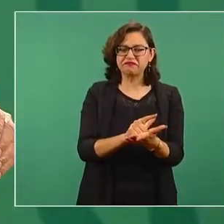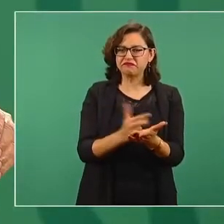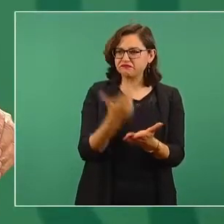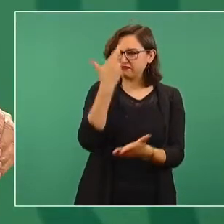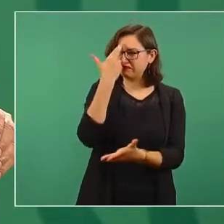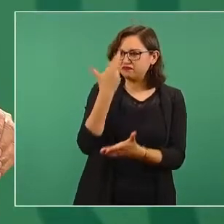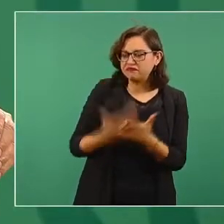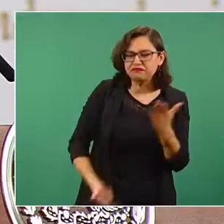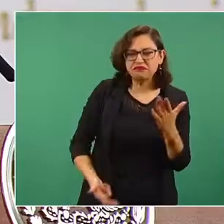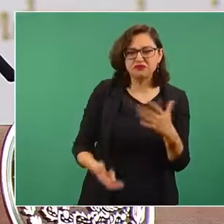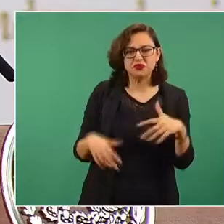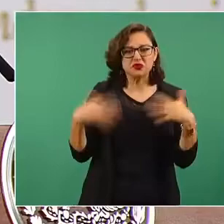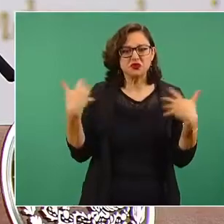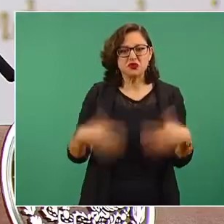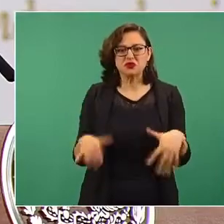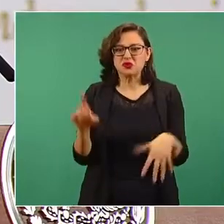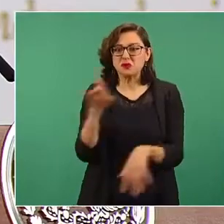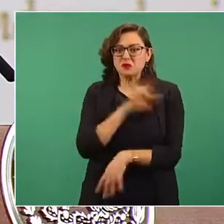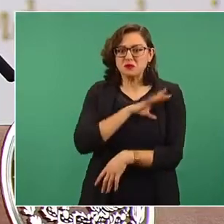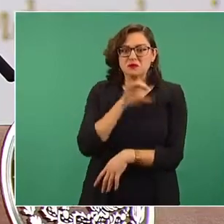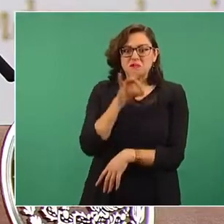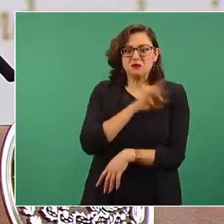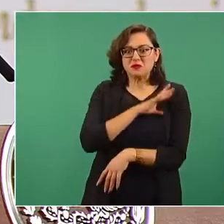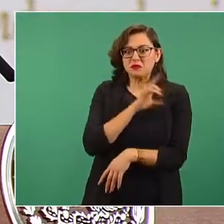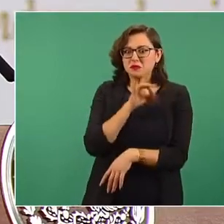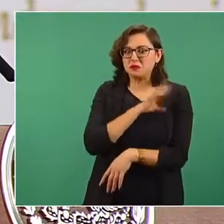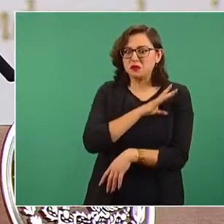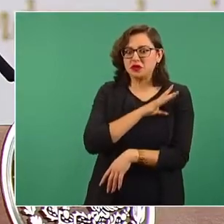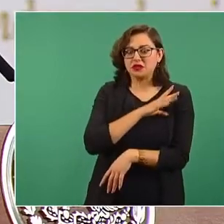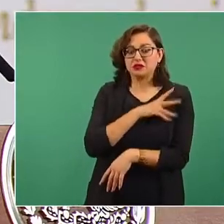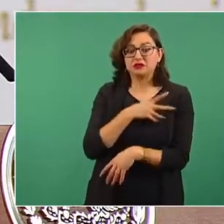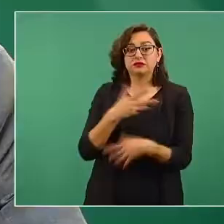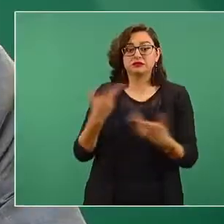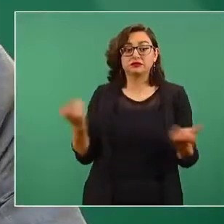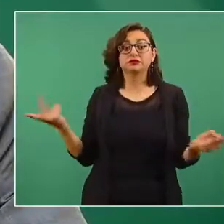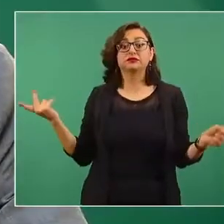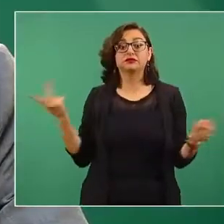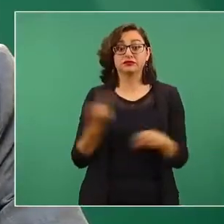más temibles, se organizaban las famosas